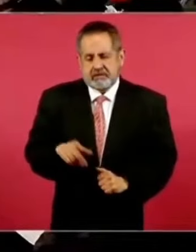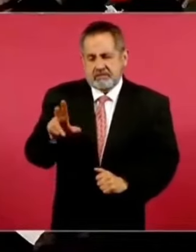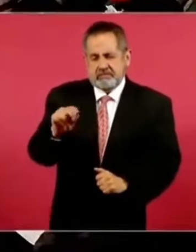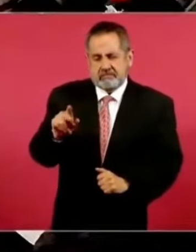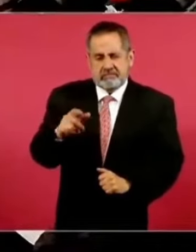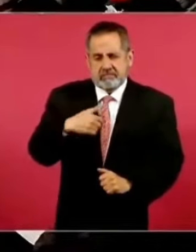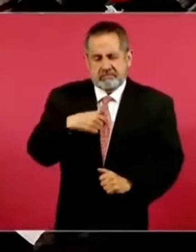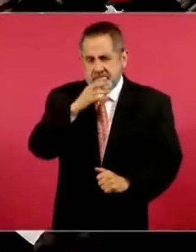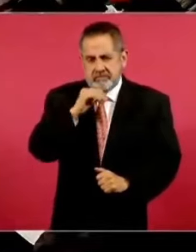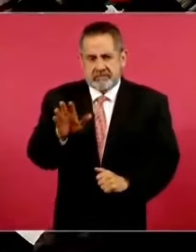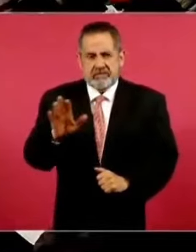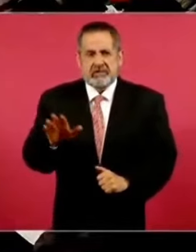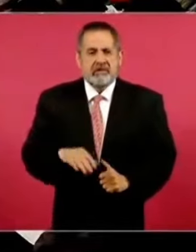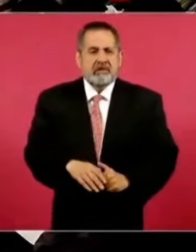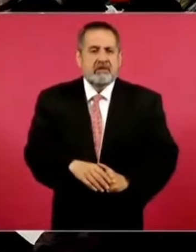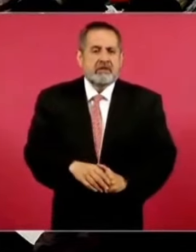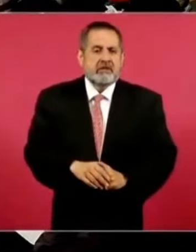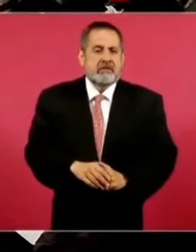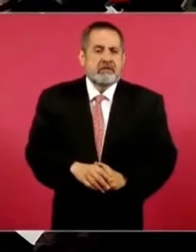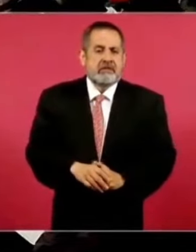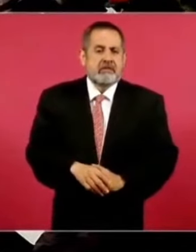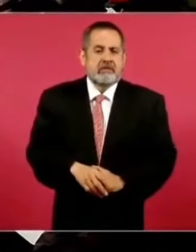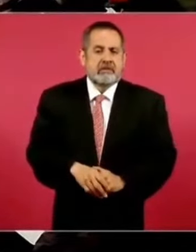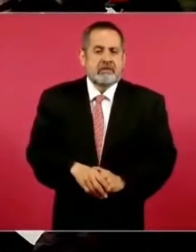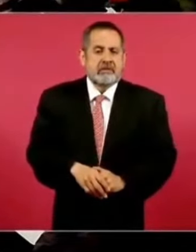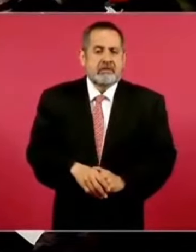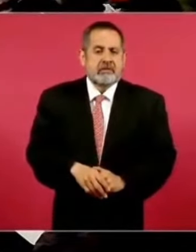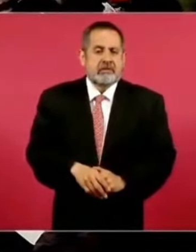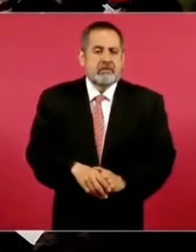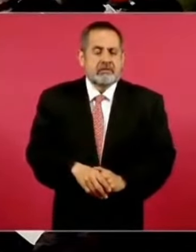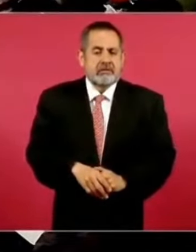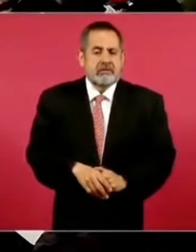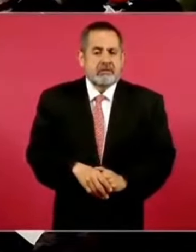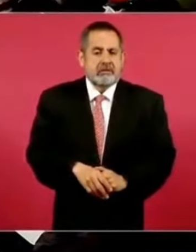puedo. No, ¿no lo tienes?